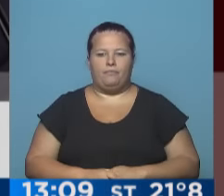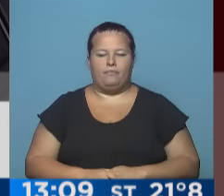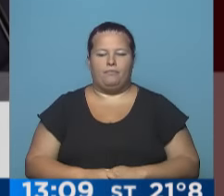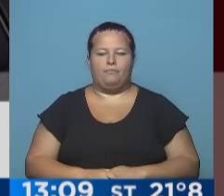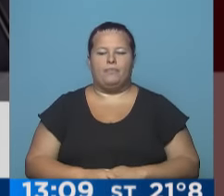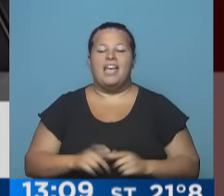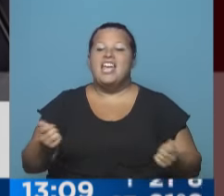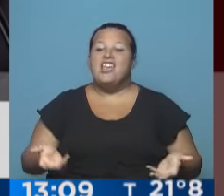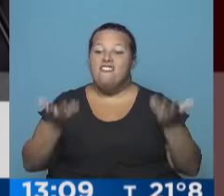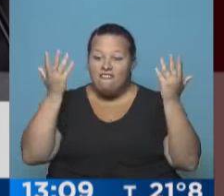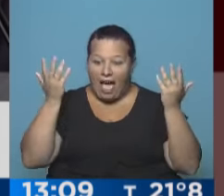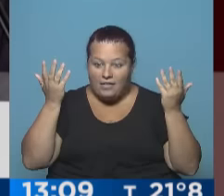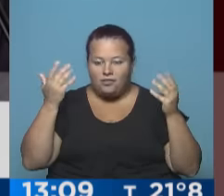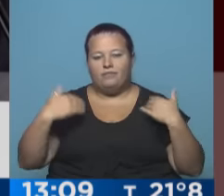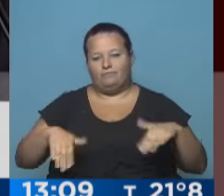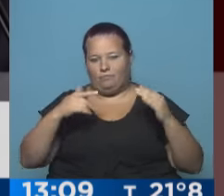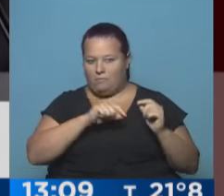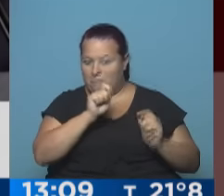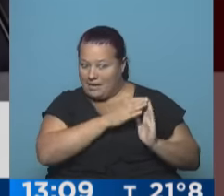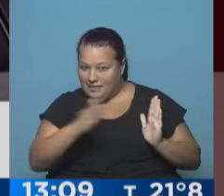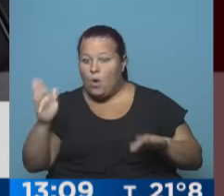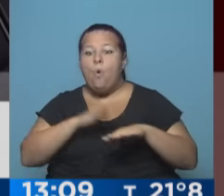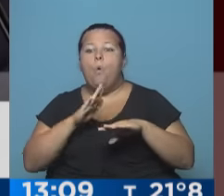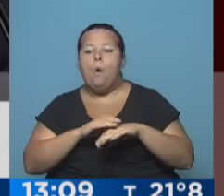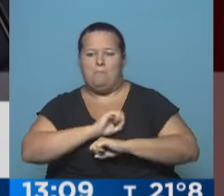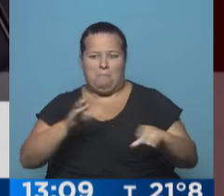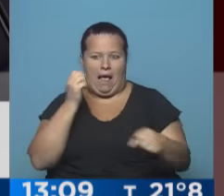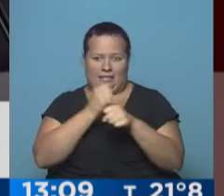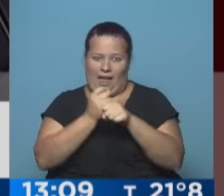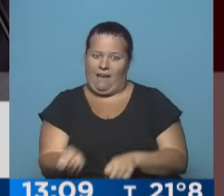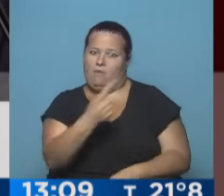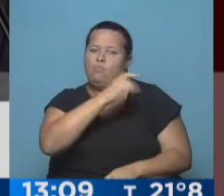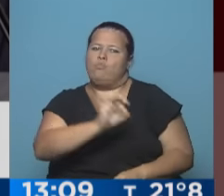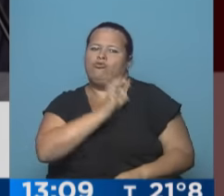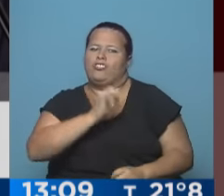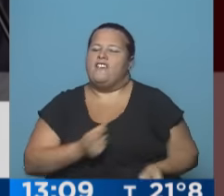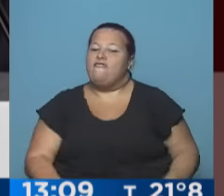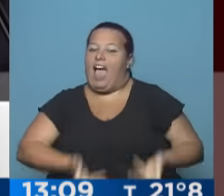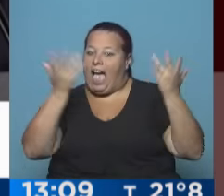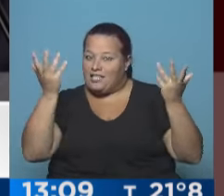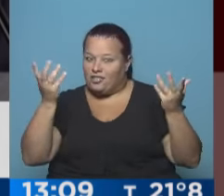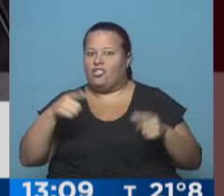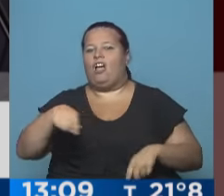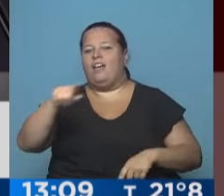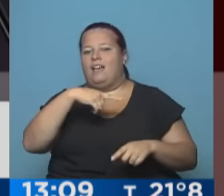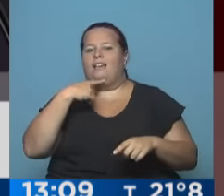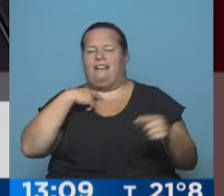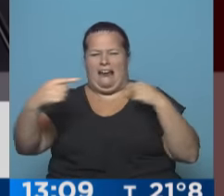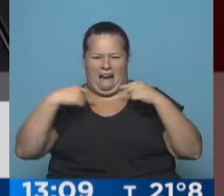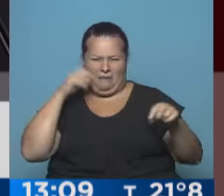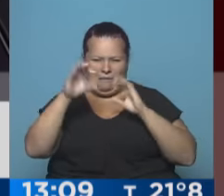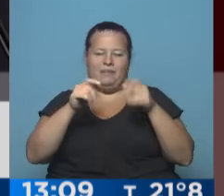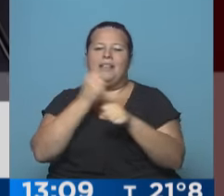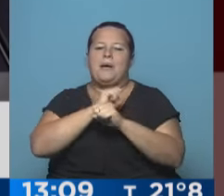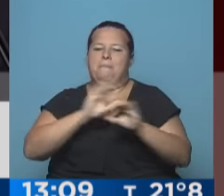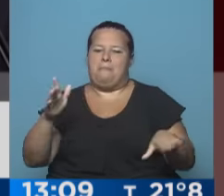La inflación ha estado alta estos meses, producto de la inercia de muchos años de inflación alta y de la transición irresponsable